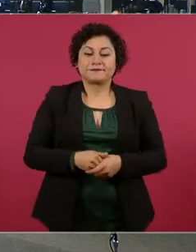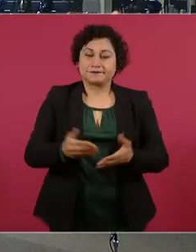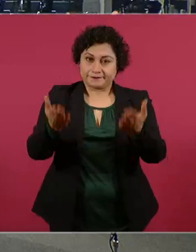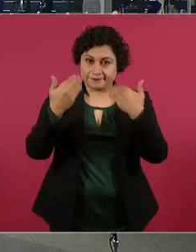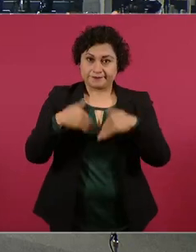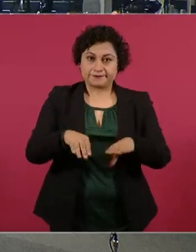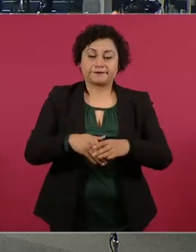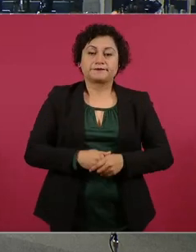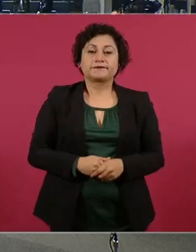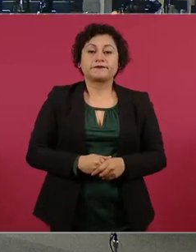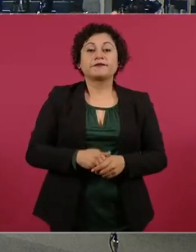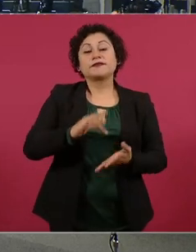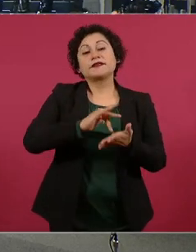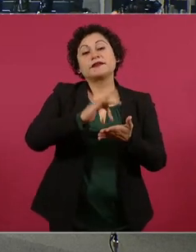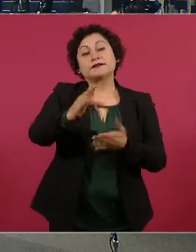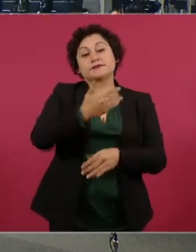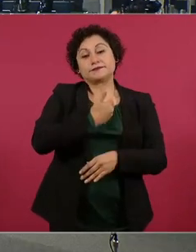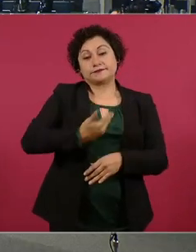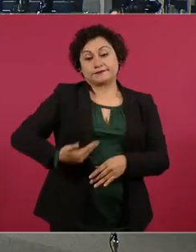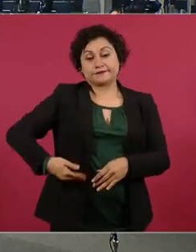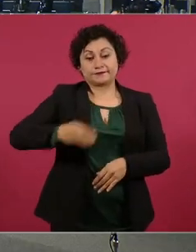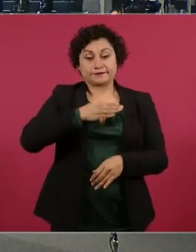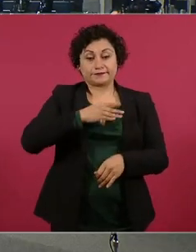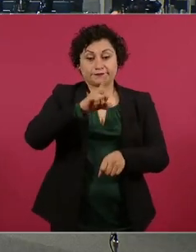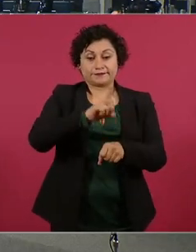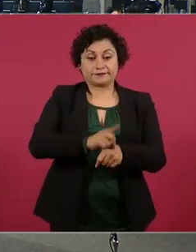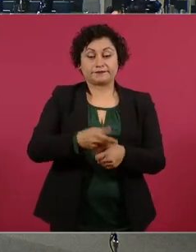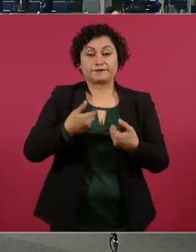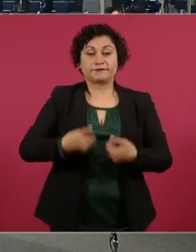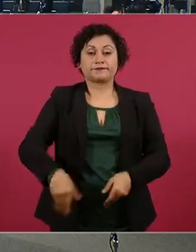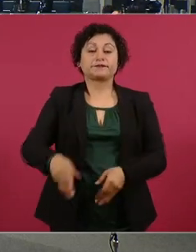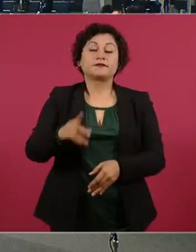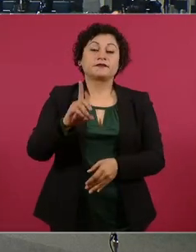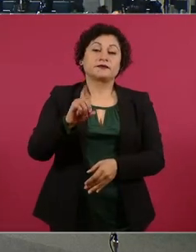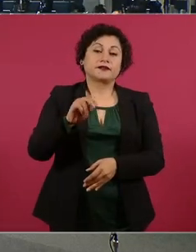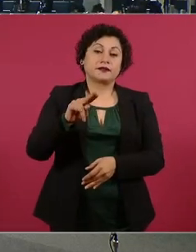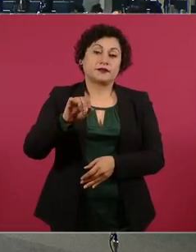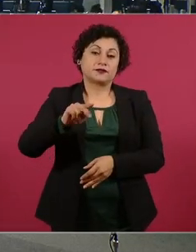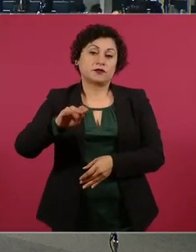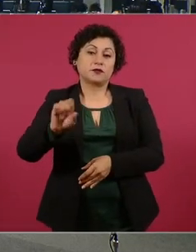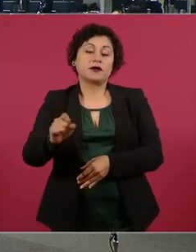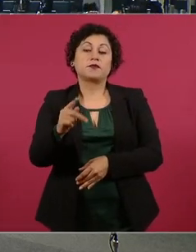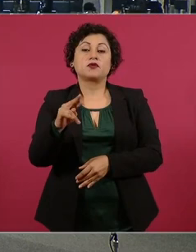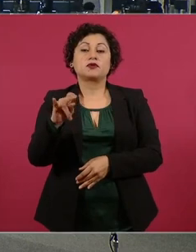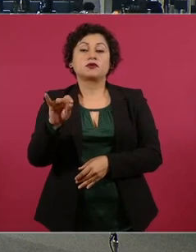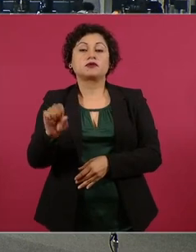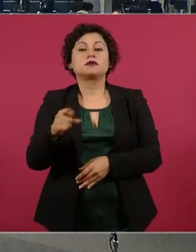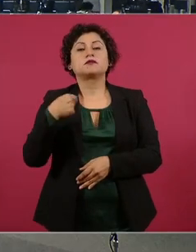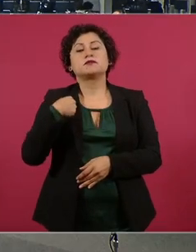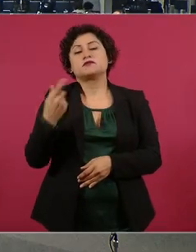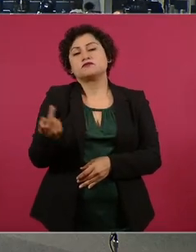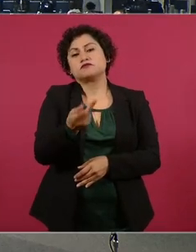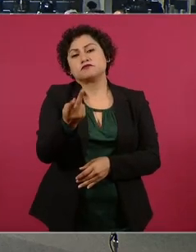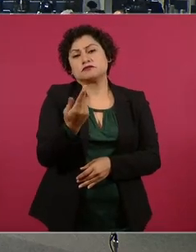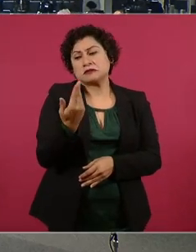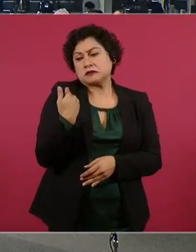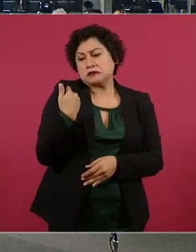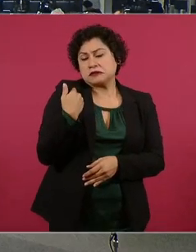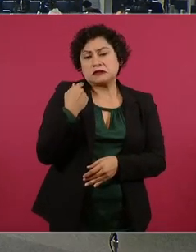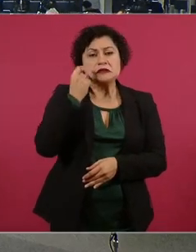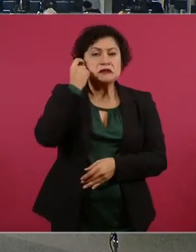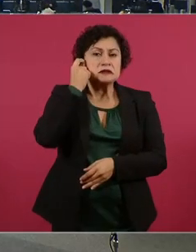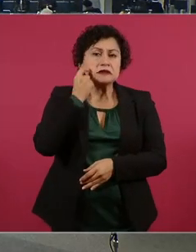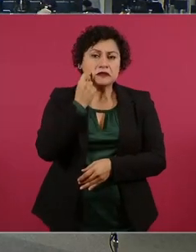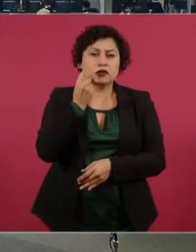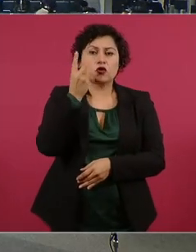Adelante. Gracias, presidente. Buenos días. Daniel Escobar, de Proceso. Primero preguntarle sobre los hechos que ocurrieron en las últimas horas en Guerrero, un enfrentamiento entre